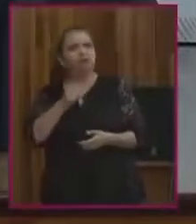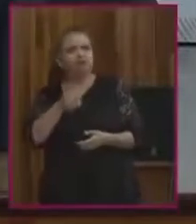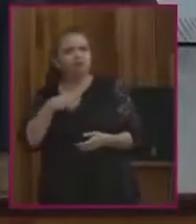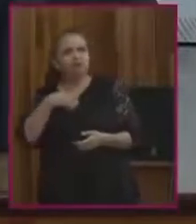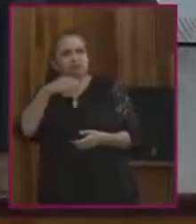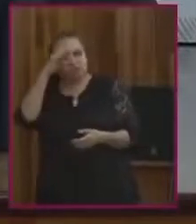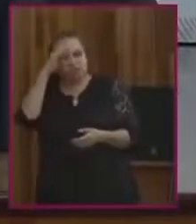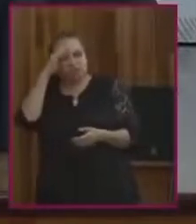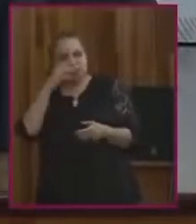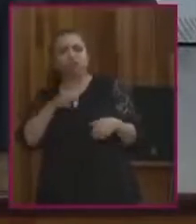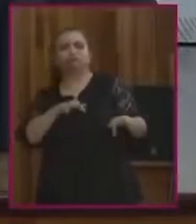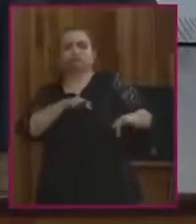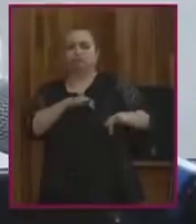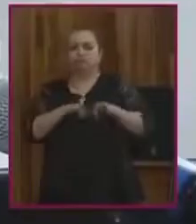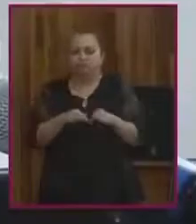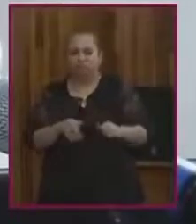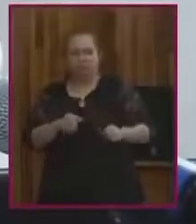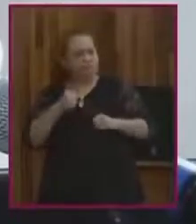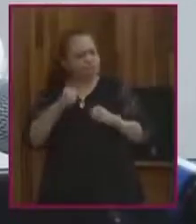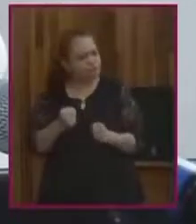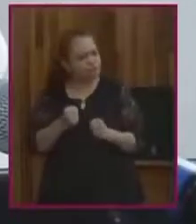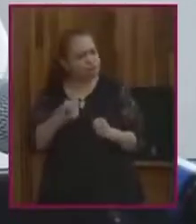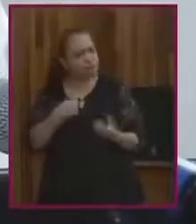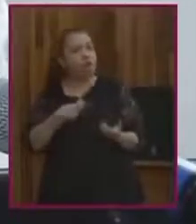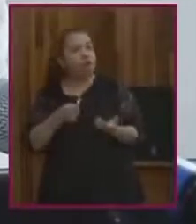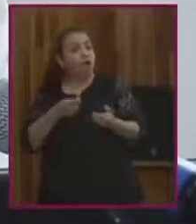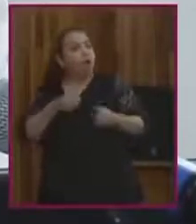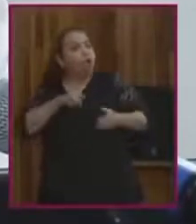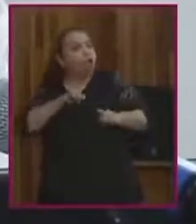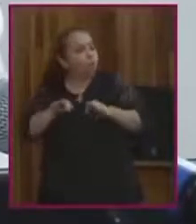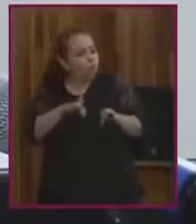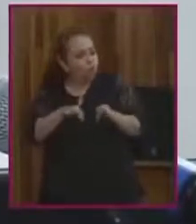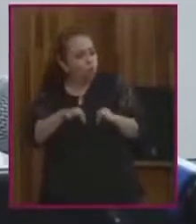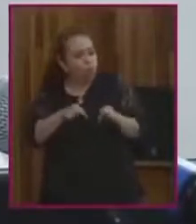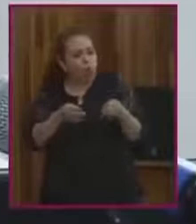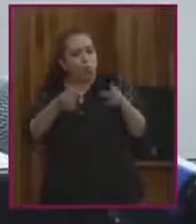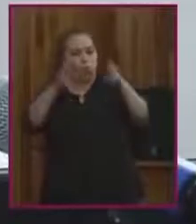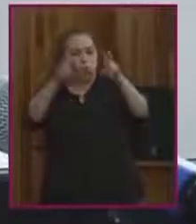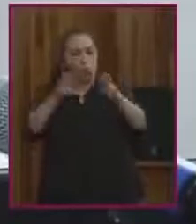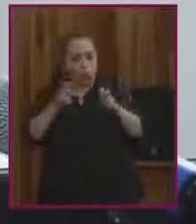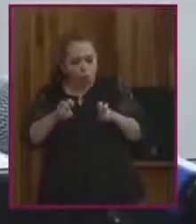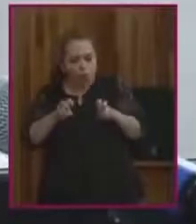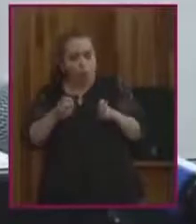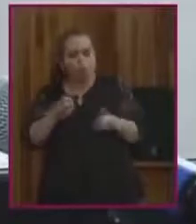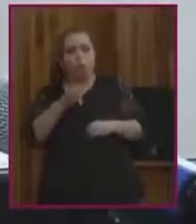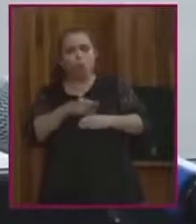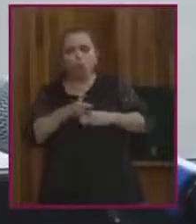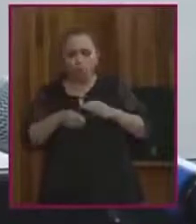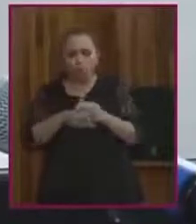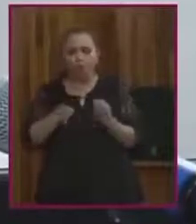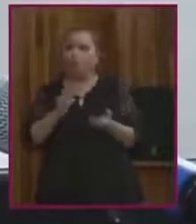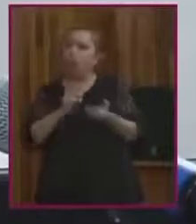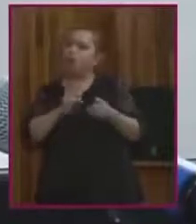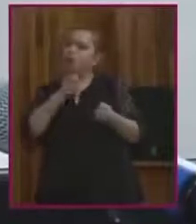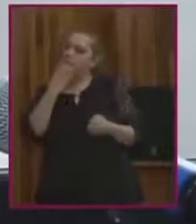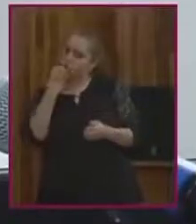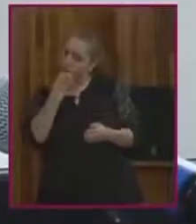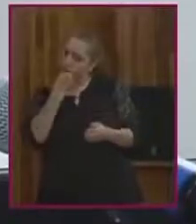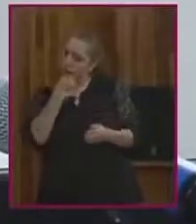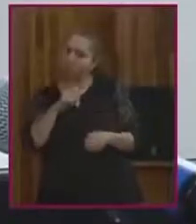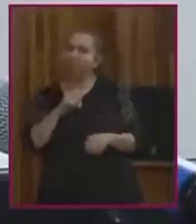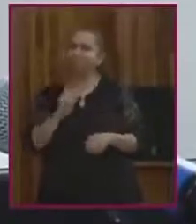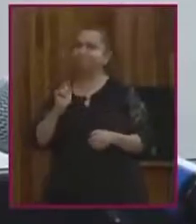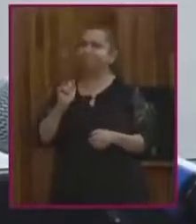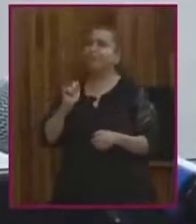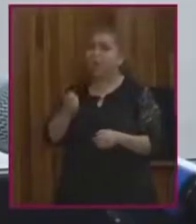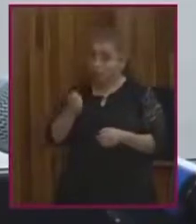de un trabajo fuerte, un trabajo con los contenidos que se dan en la escuela. Esto es, los maestros,